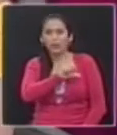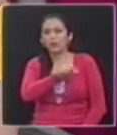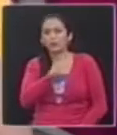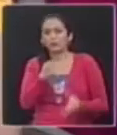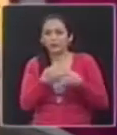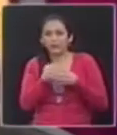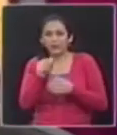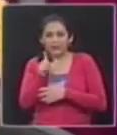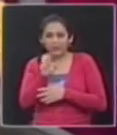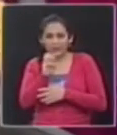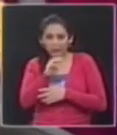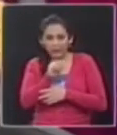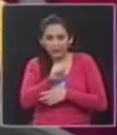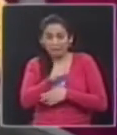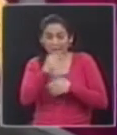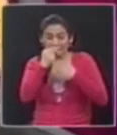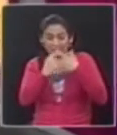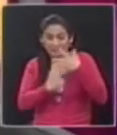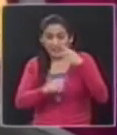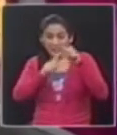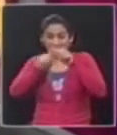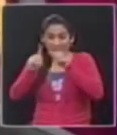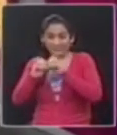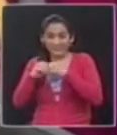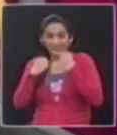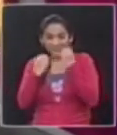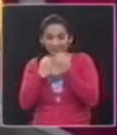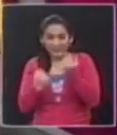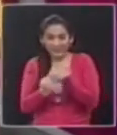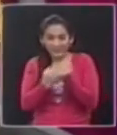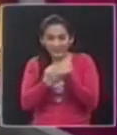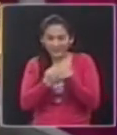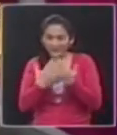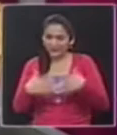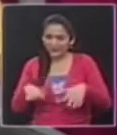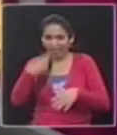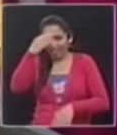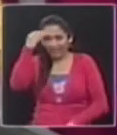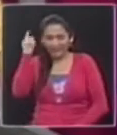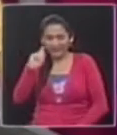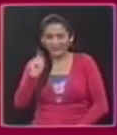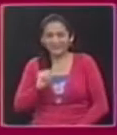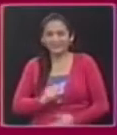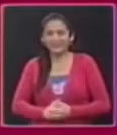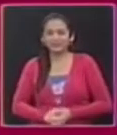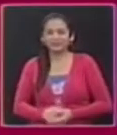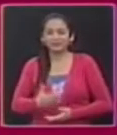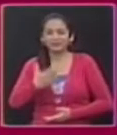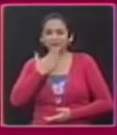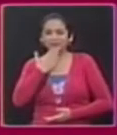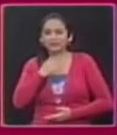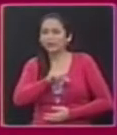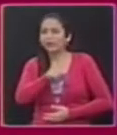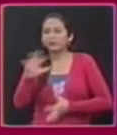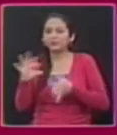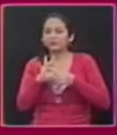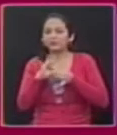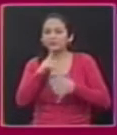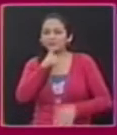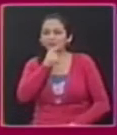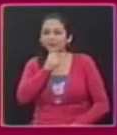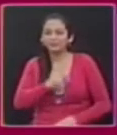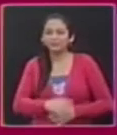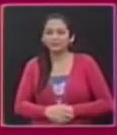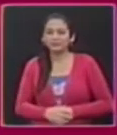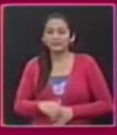y GIS. Espero no haberme olvidado de ninguna organización. ¿Con quién han realizado ustedes alianzas? Bueno, efectivamente usted ha comentado